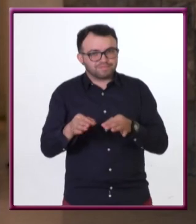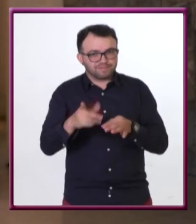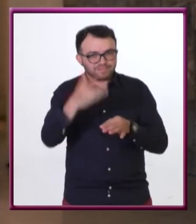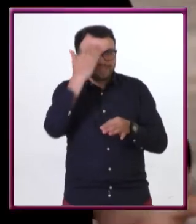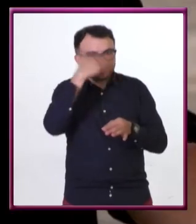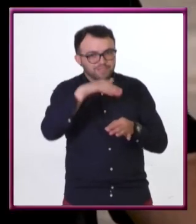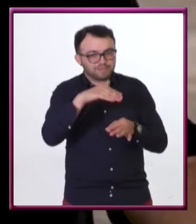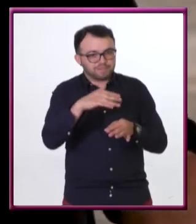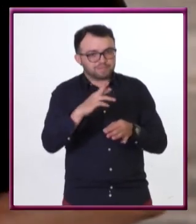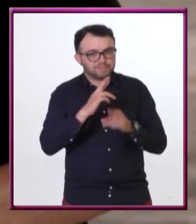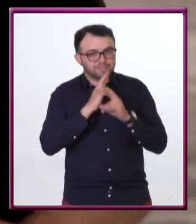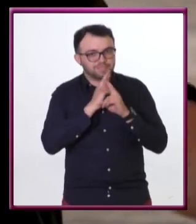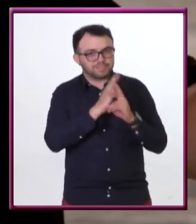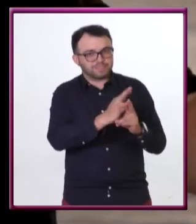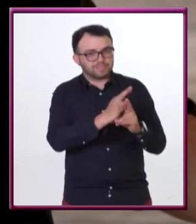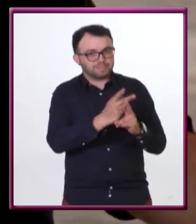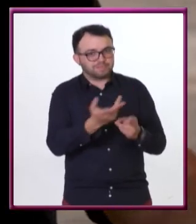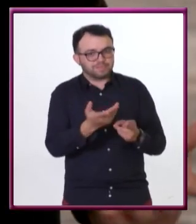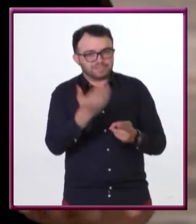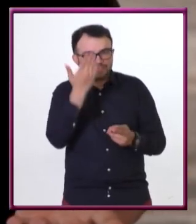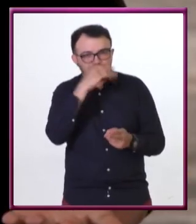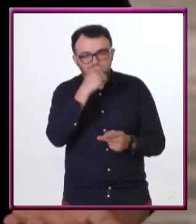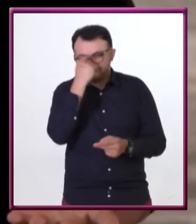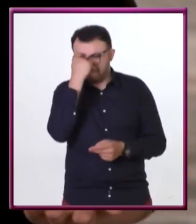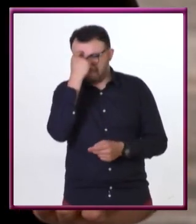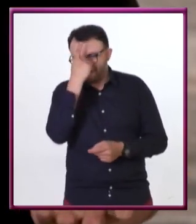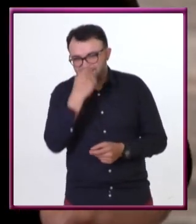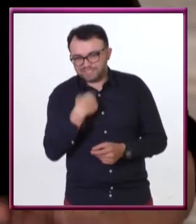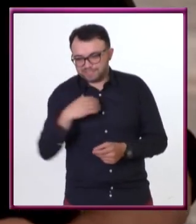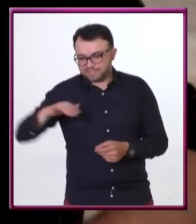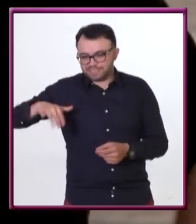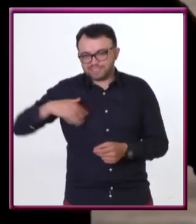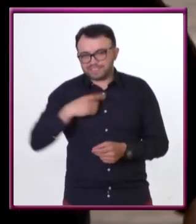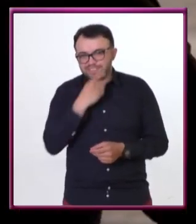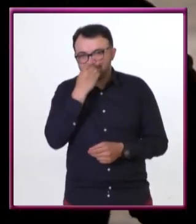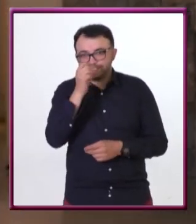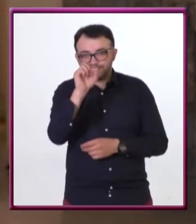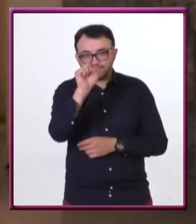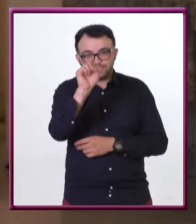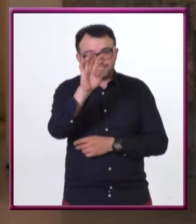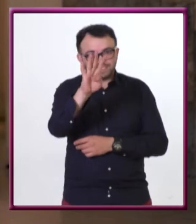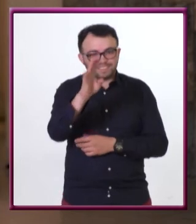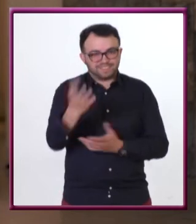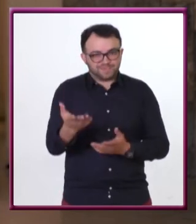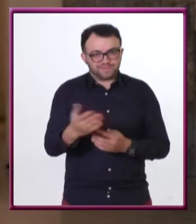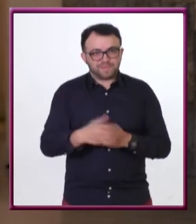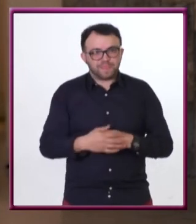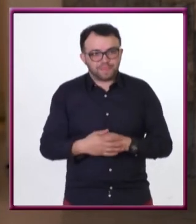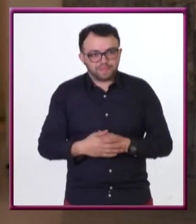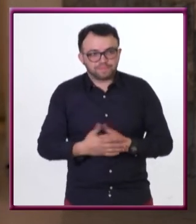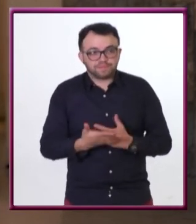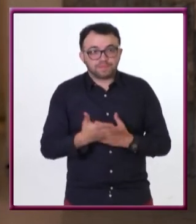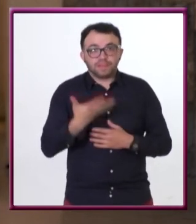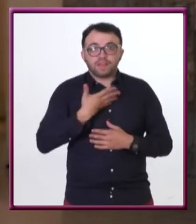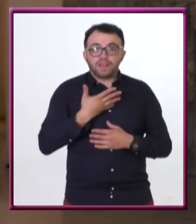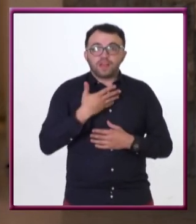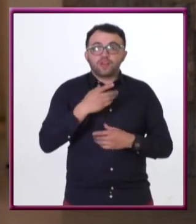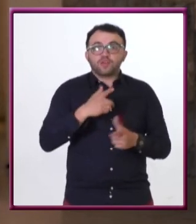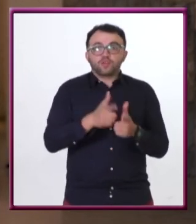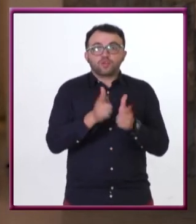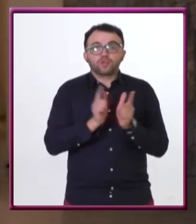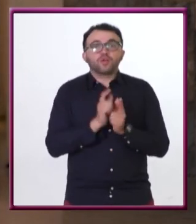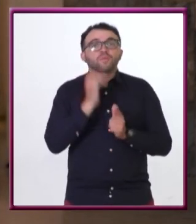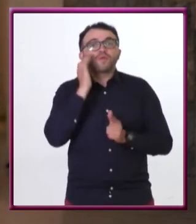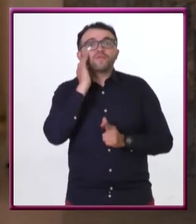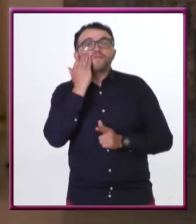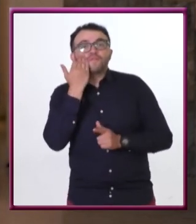sus respuestas con el hashtag elemental para poder encontrar sus comentarios en las redes. Y recuerden que está el grupo de Facebook Jóvenes en TV, un grupo